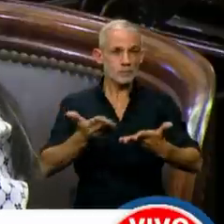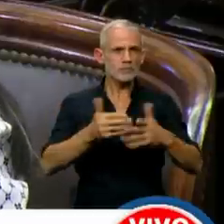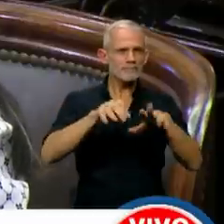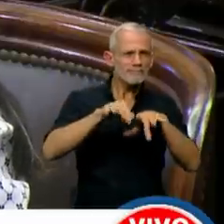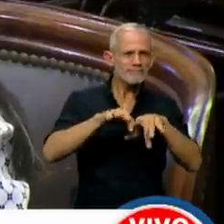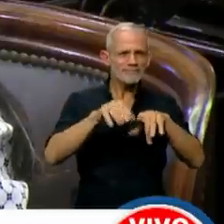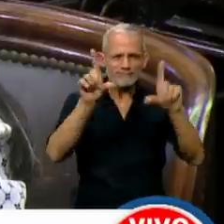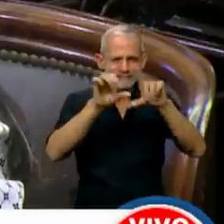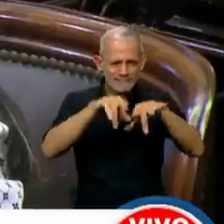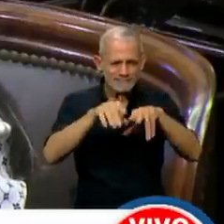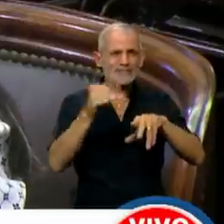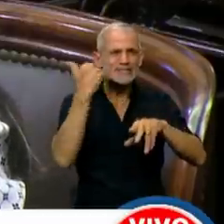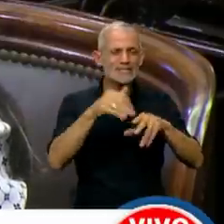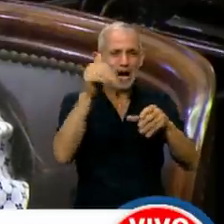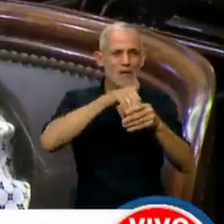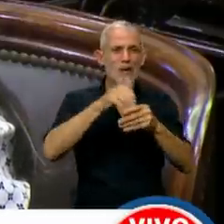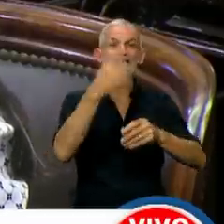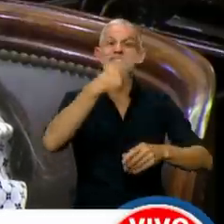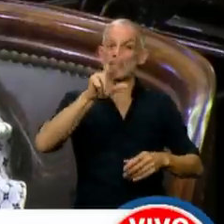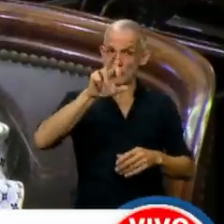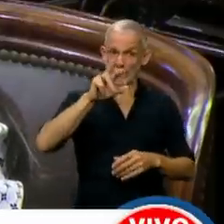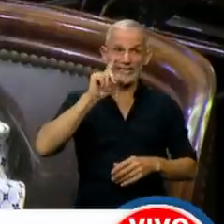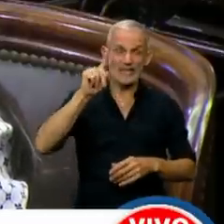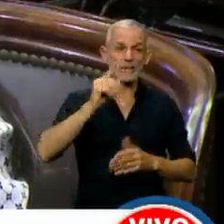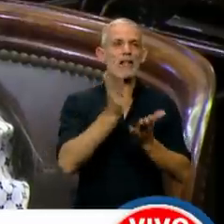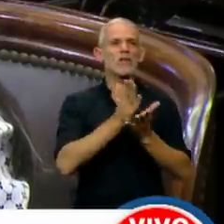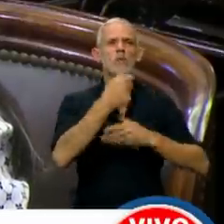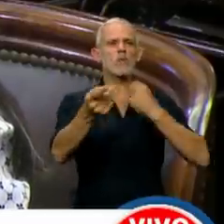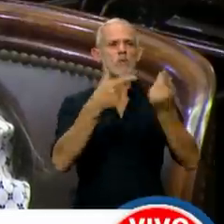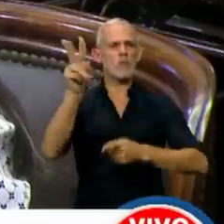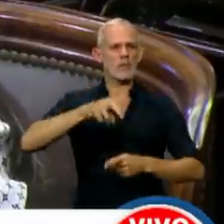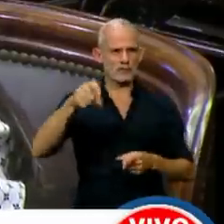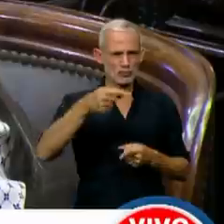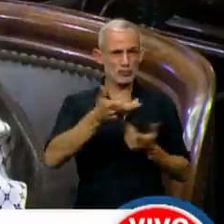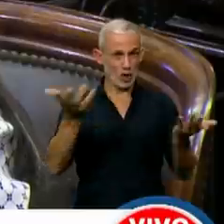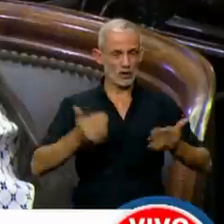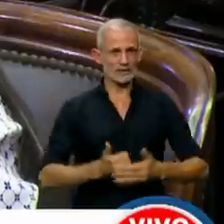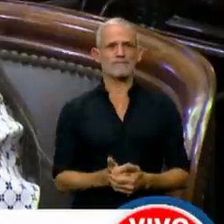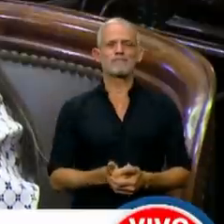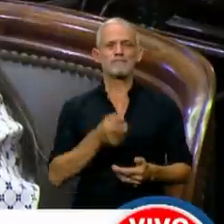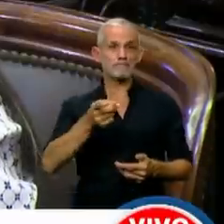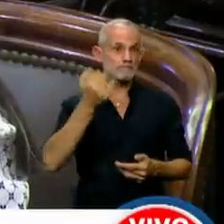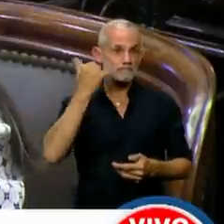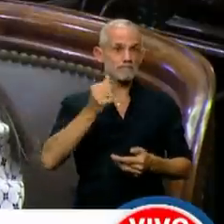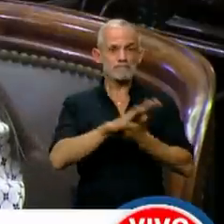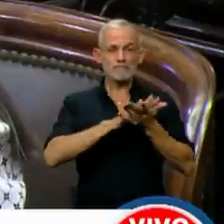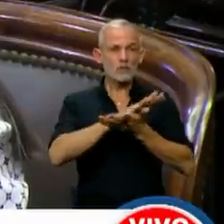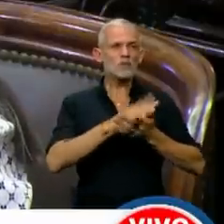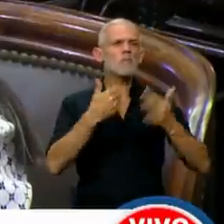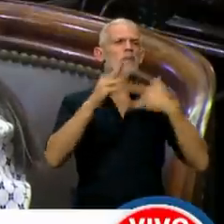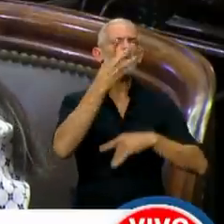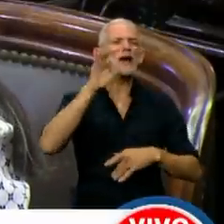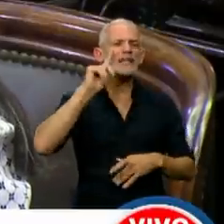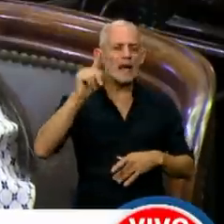digitalizados y 130 mil derechos otorgados se ha podido dar respuesta a más de 40 mil